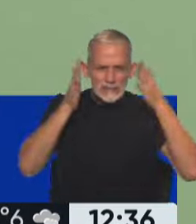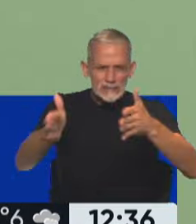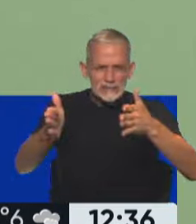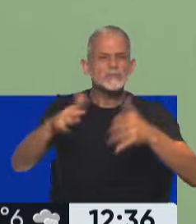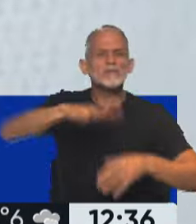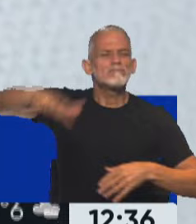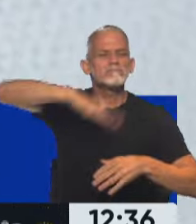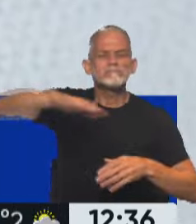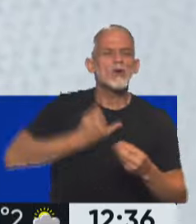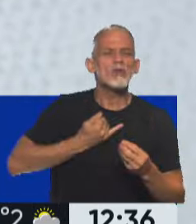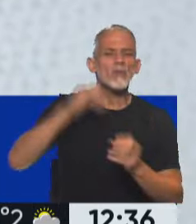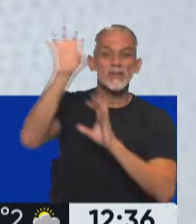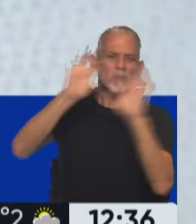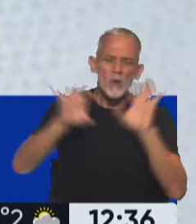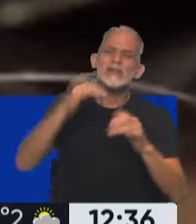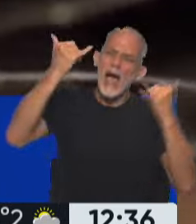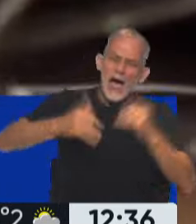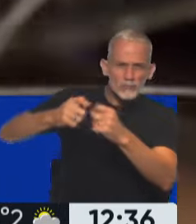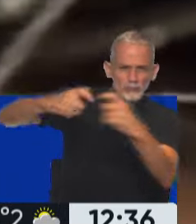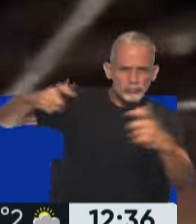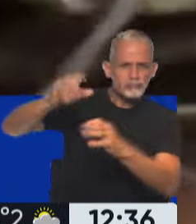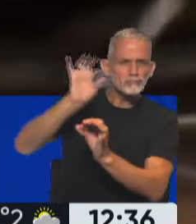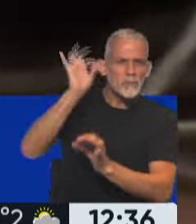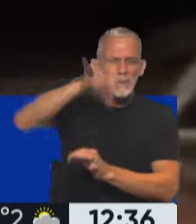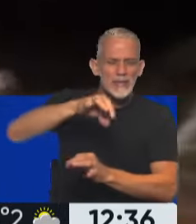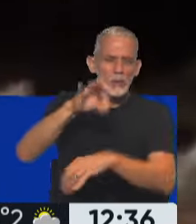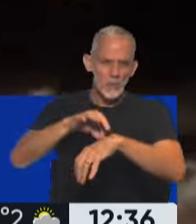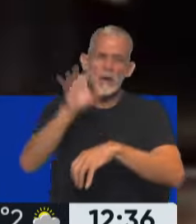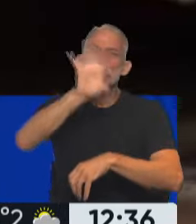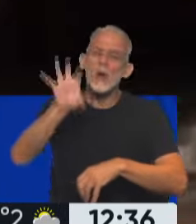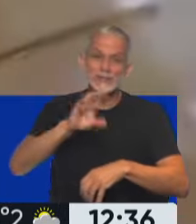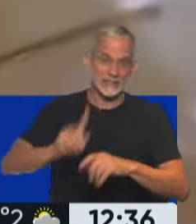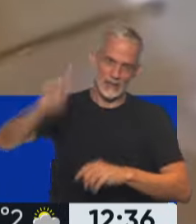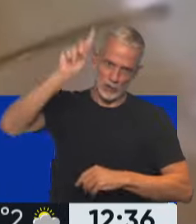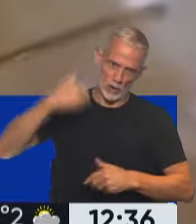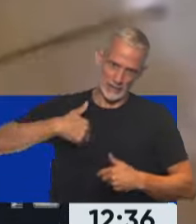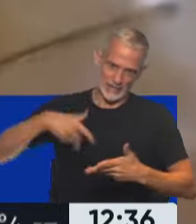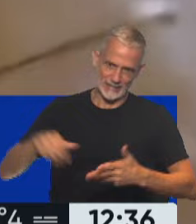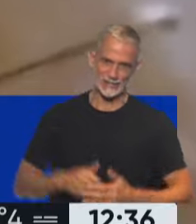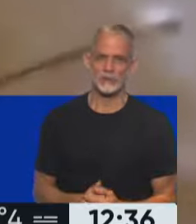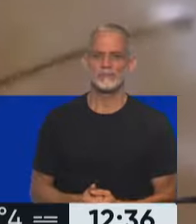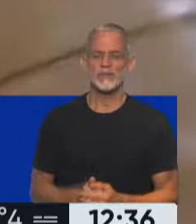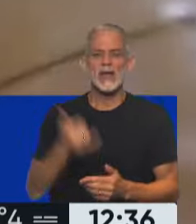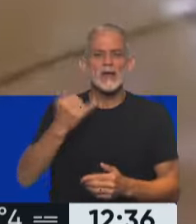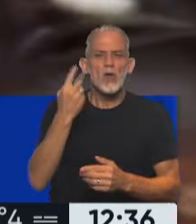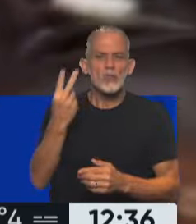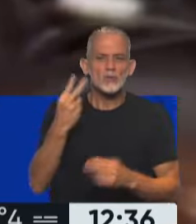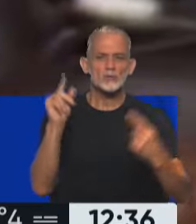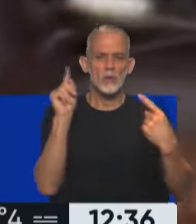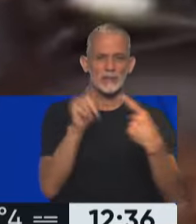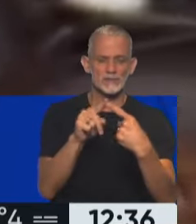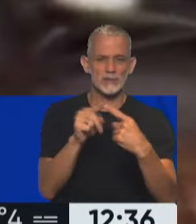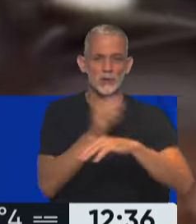zonas endémicas del país, con alta circulación viral, como las provincias del norte. Tiene dos propósitos fundamentales